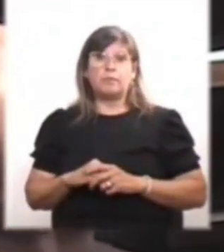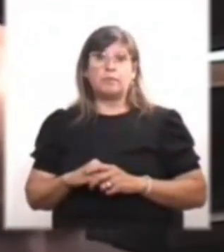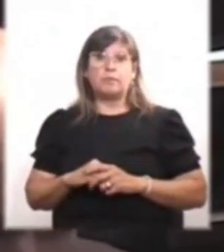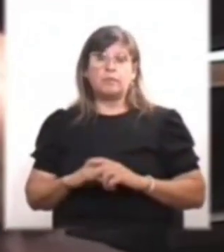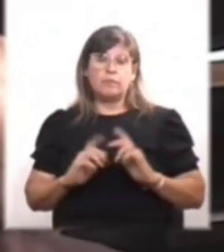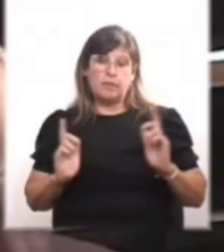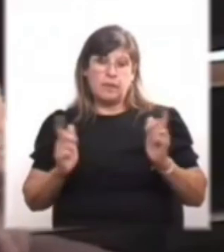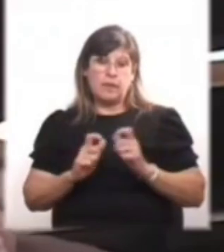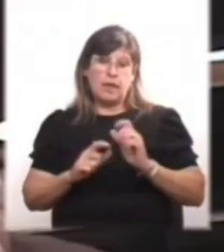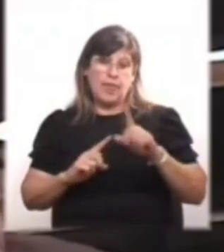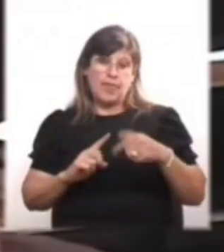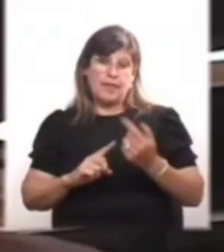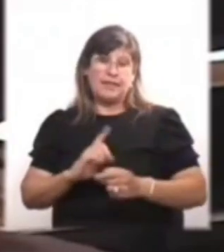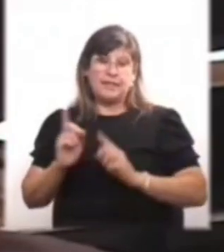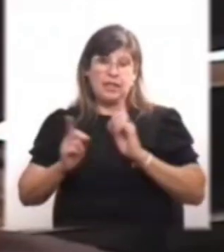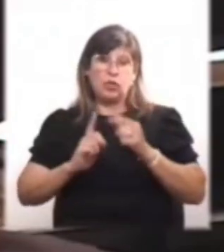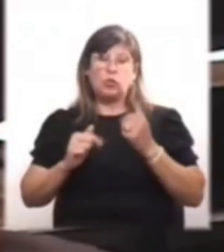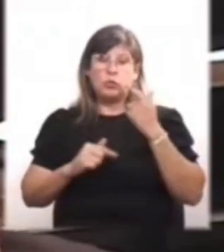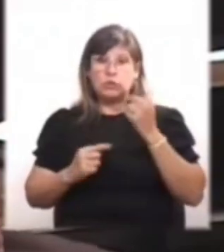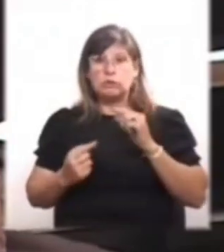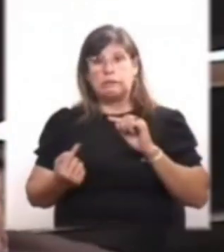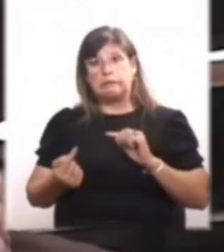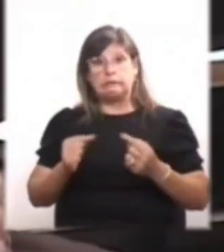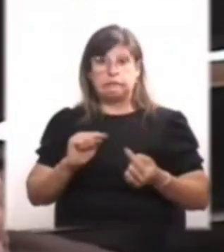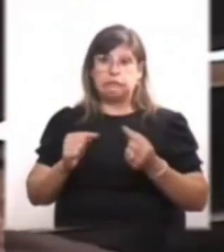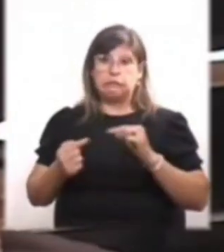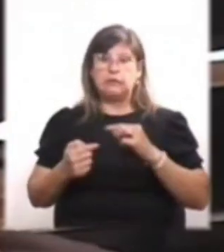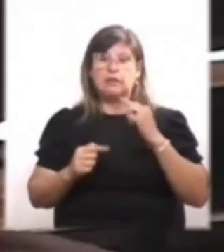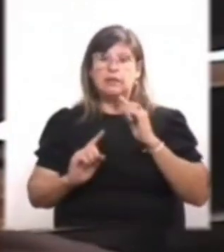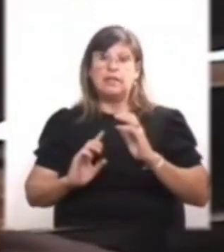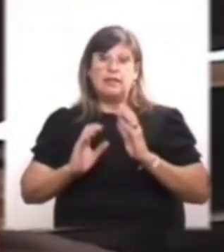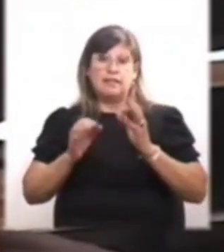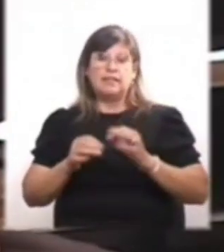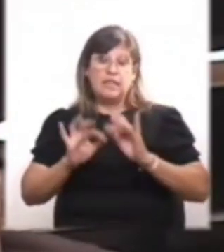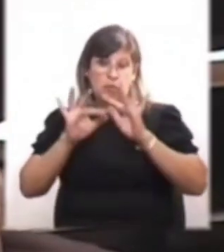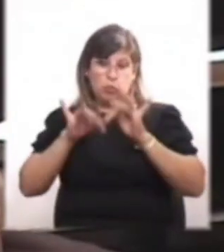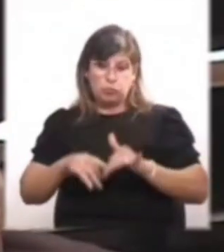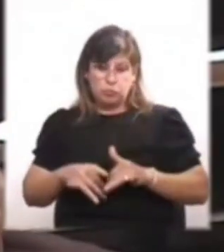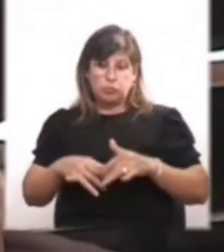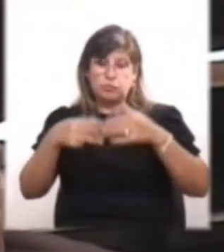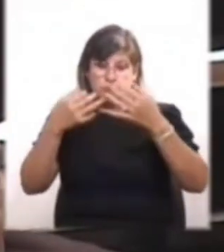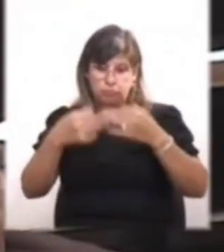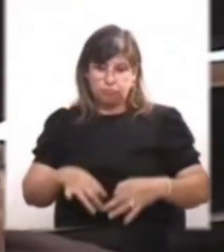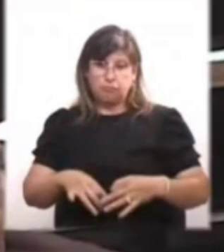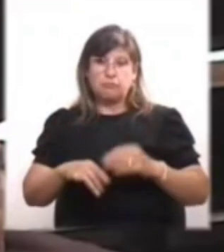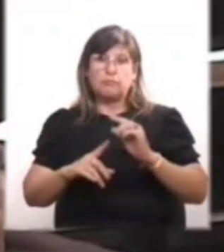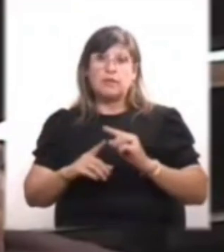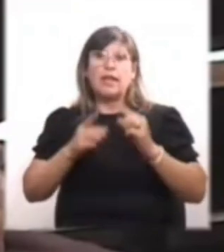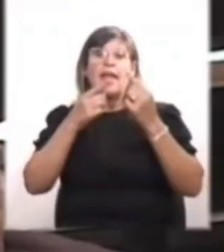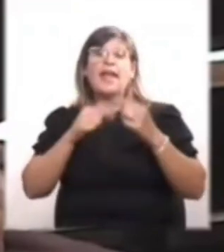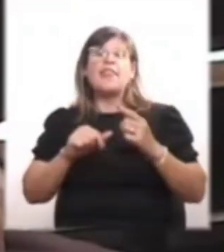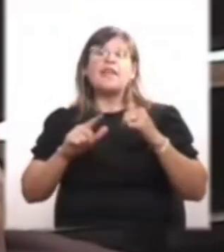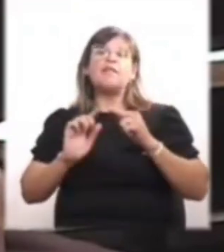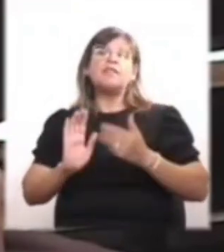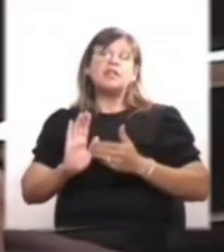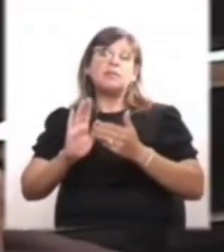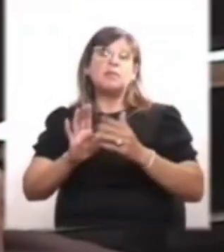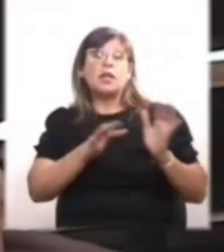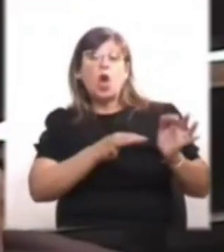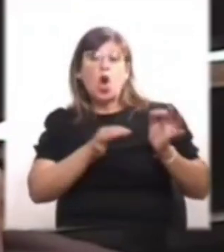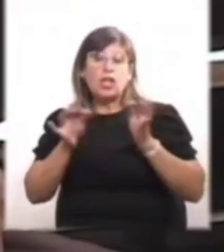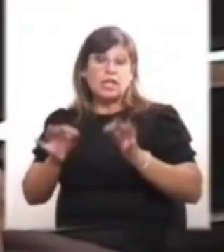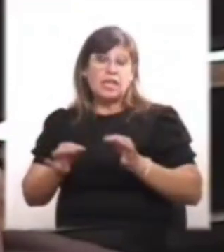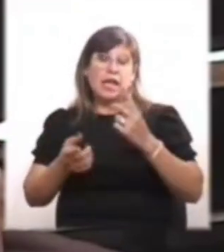la comisión, después de algunos contratiempos, llegamos a un texto definitivo que fue distinto al presentado originalmente, pero que